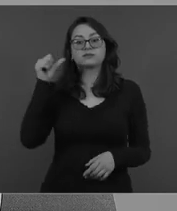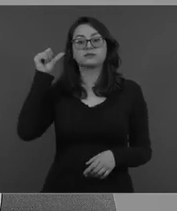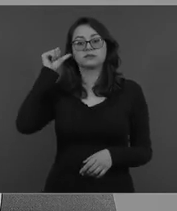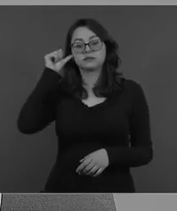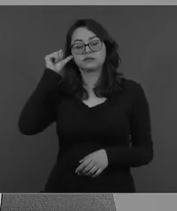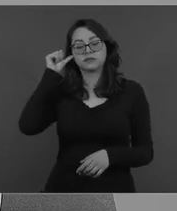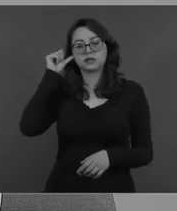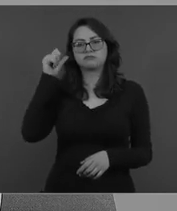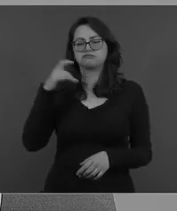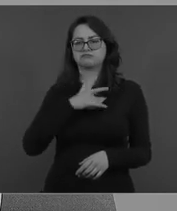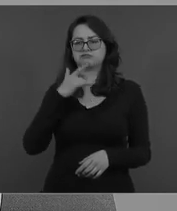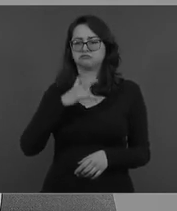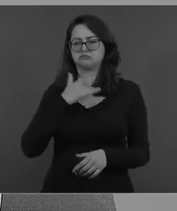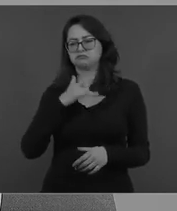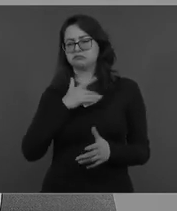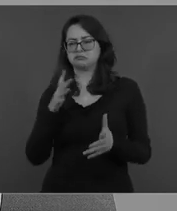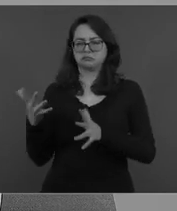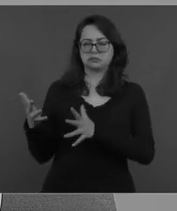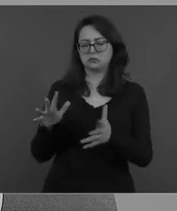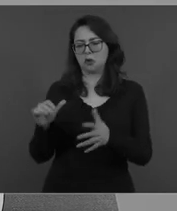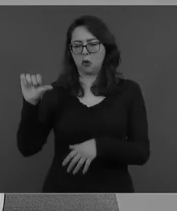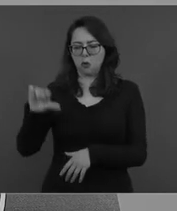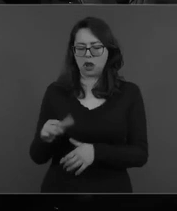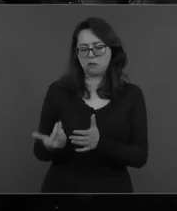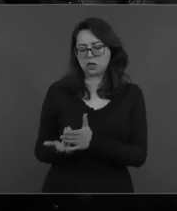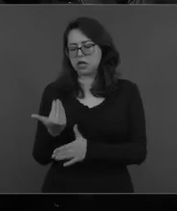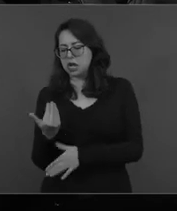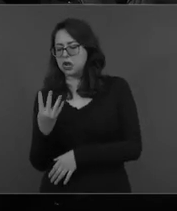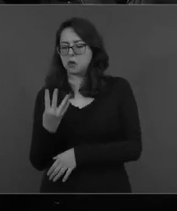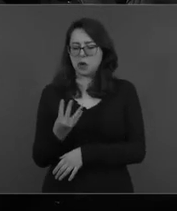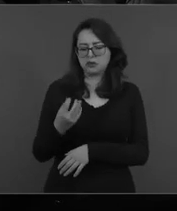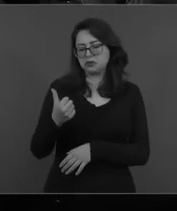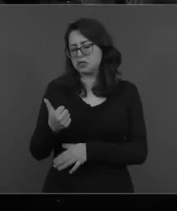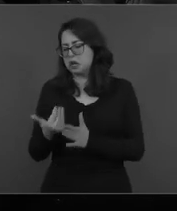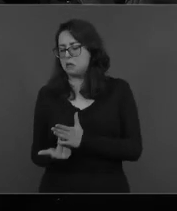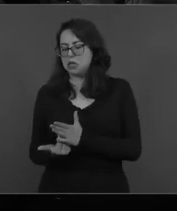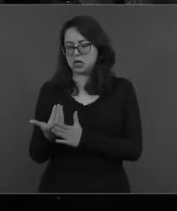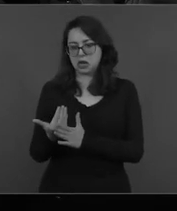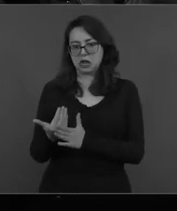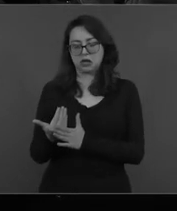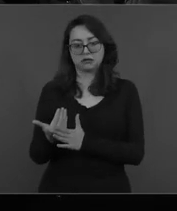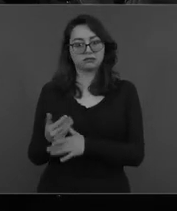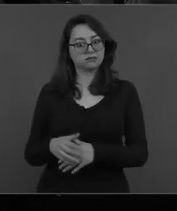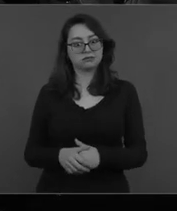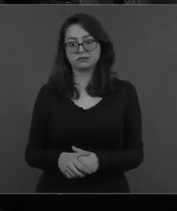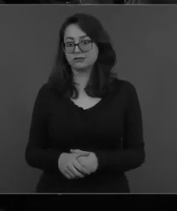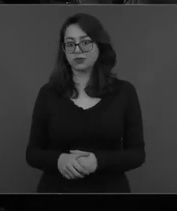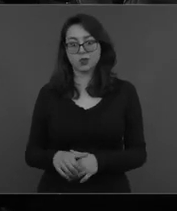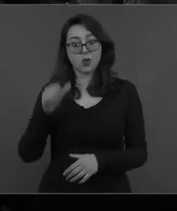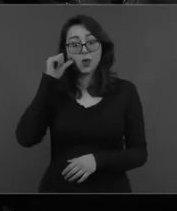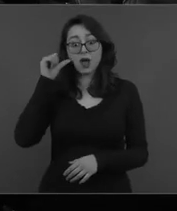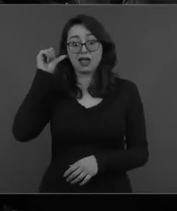de la mañana y no, entró a las un poco después de las 12,